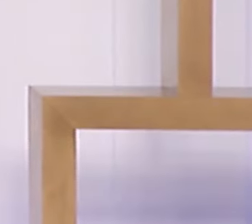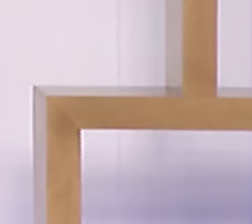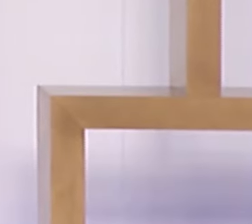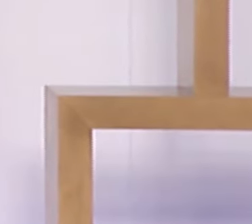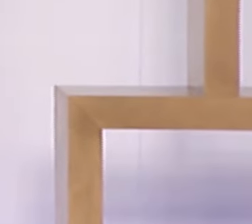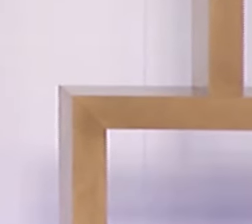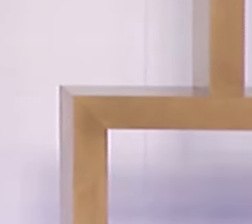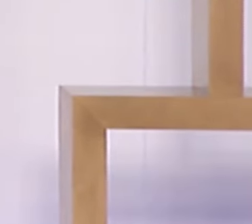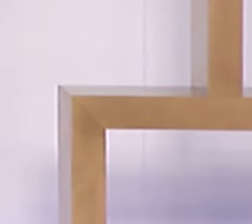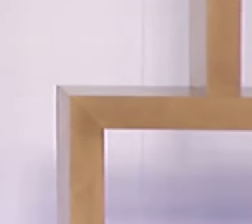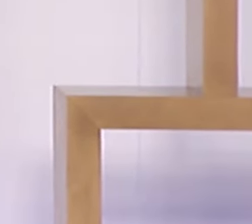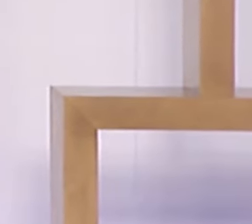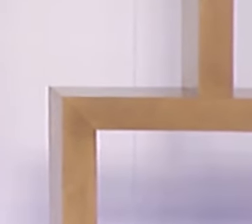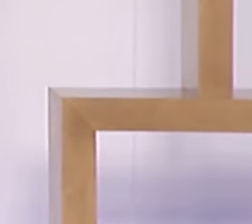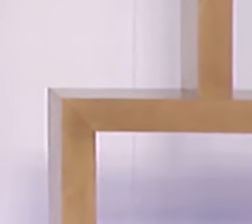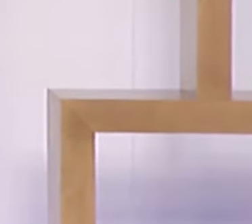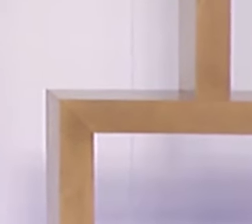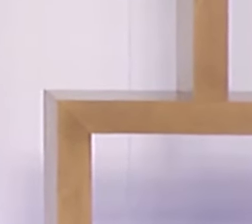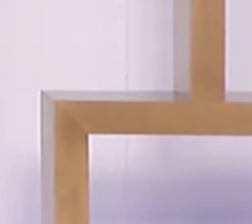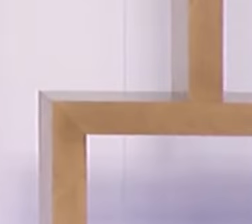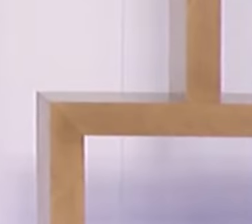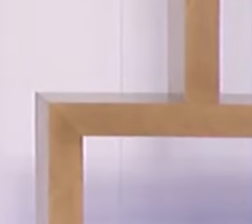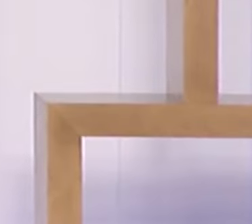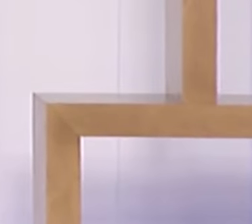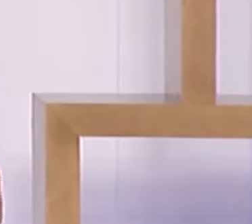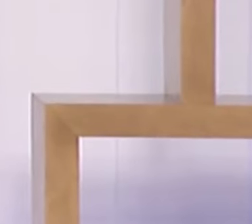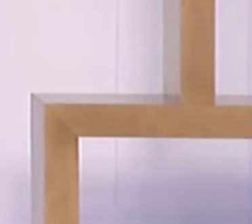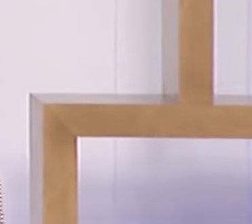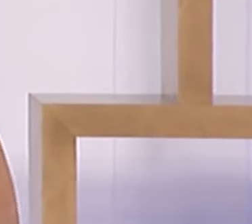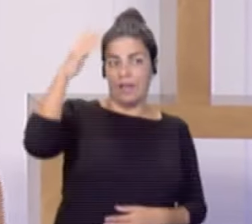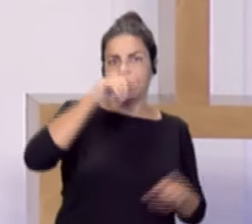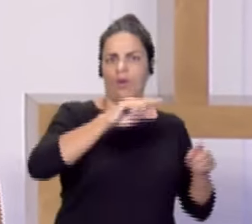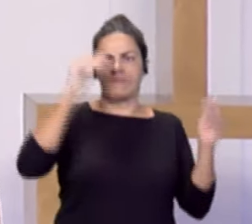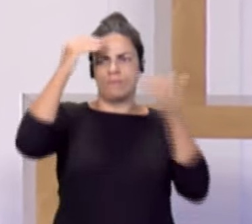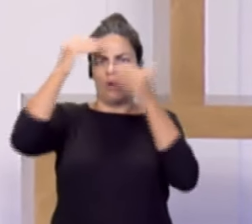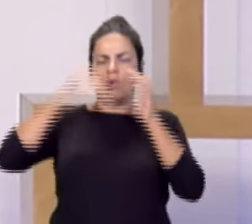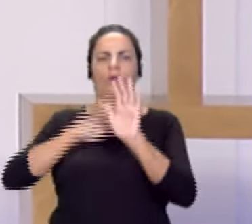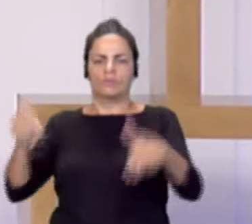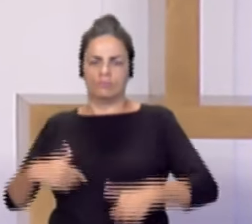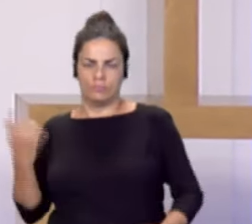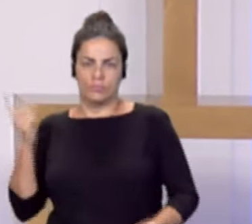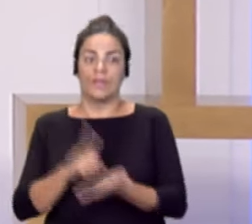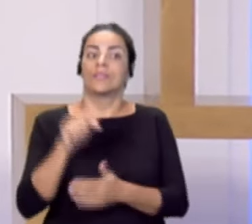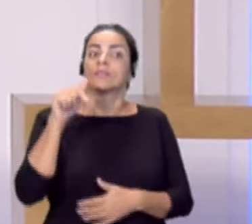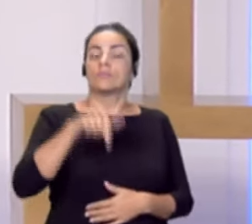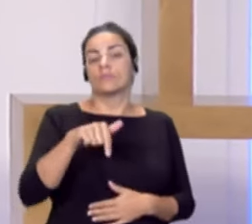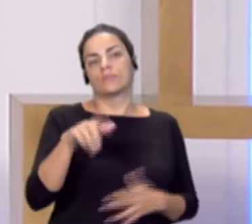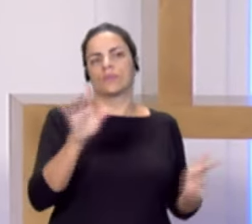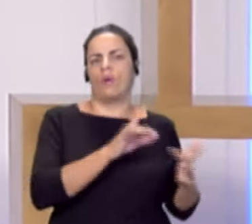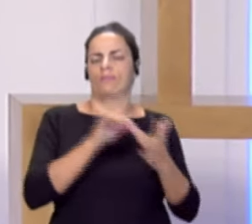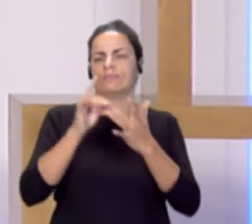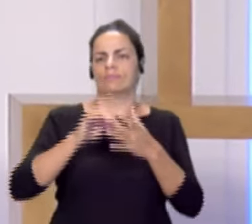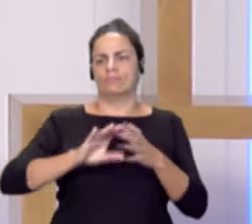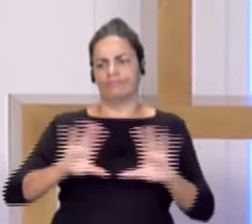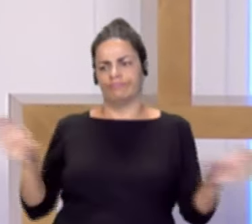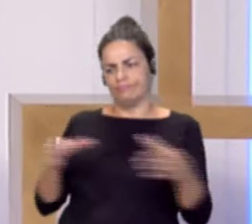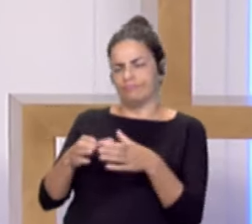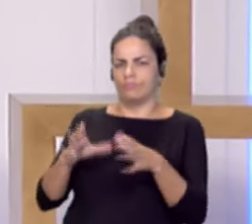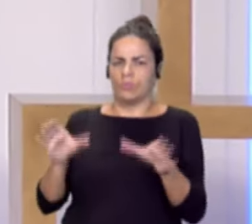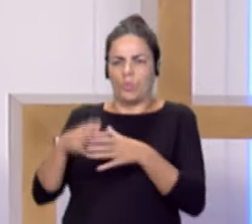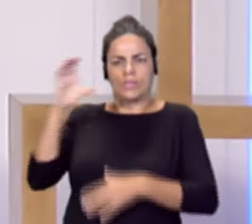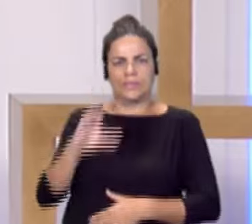Buenos días, Canarias. El presidente Fernando Clavijo regresa a Marruecos encabezando en esta ocasión una delegación científica